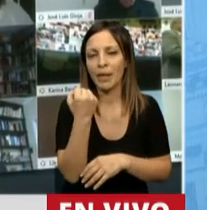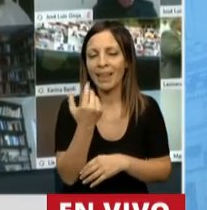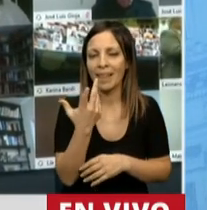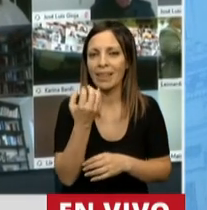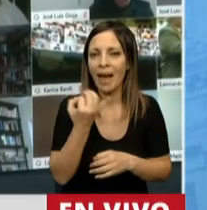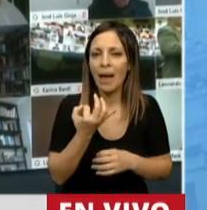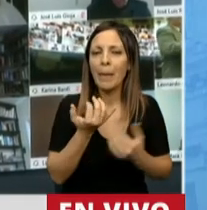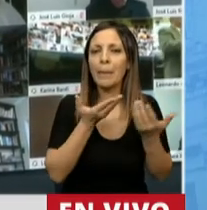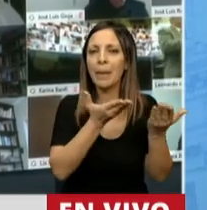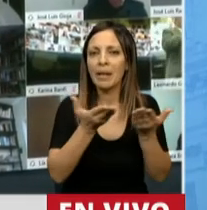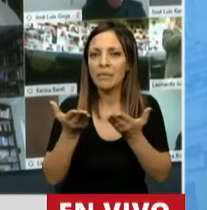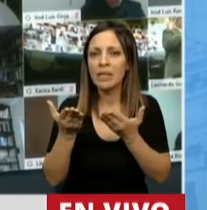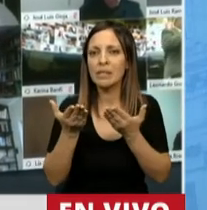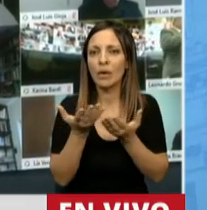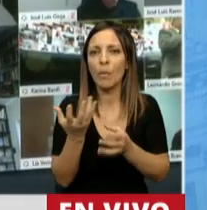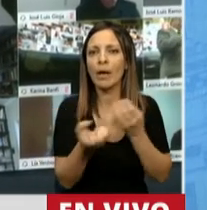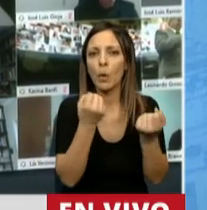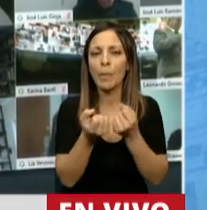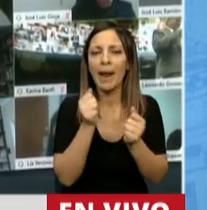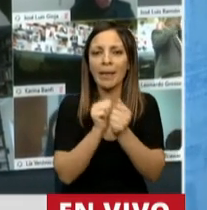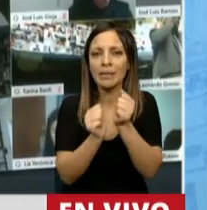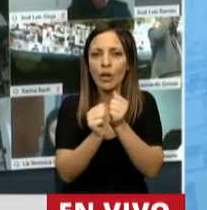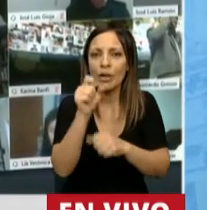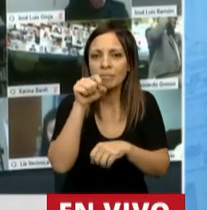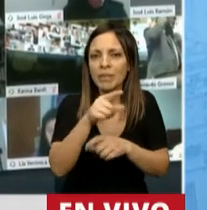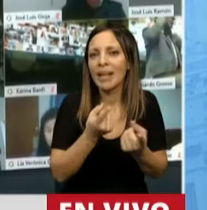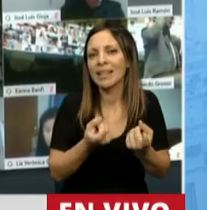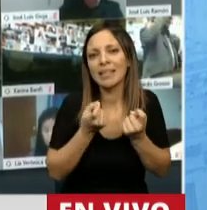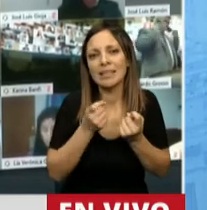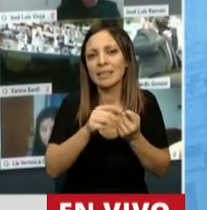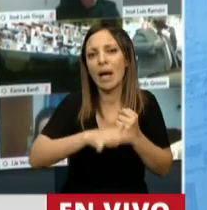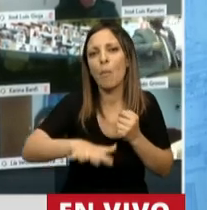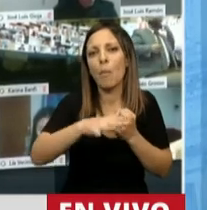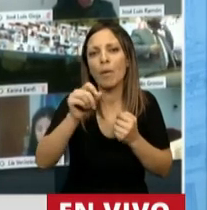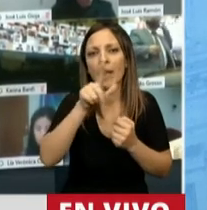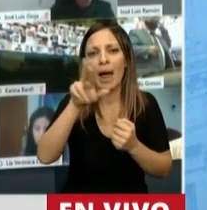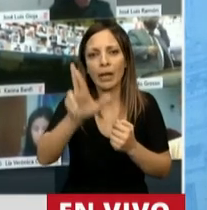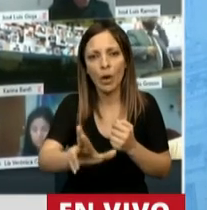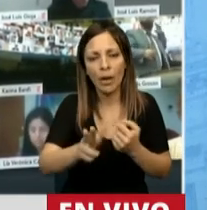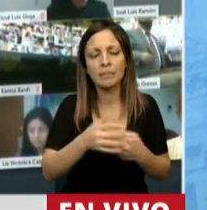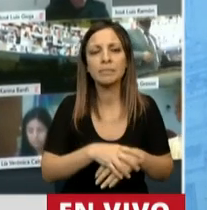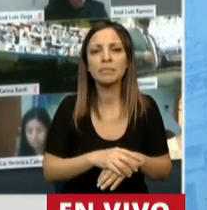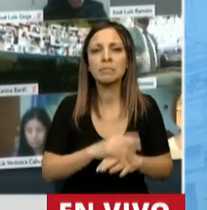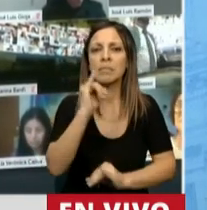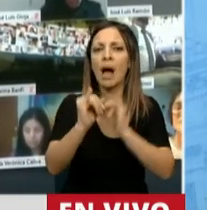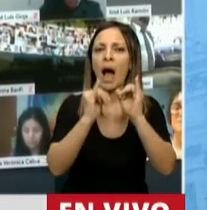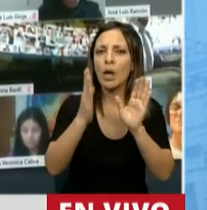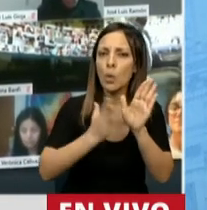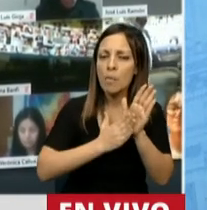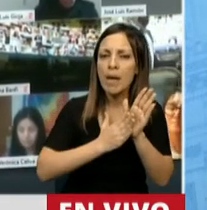beneficios y de recuperación histórica que necesita especialmente el pueblo de mi provincia. Esgrimiendo los argumentos,